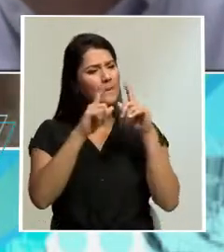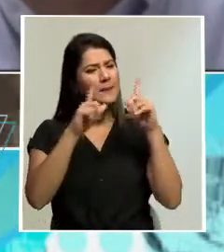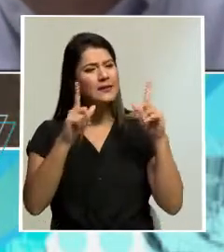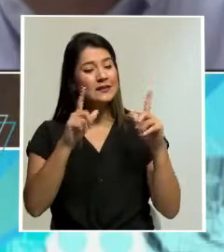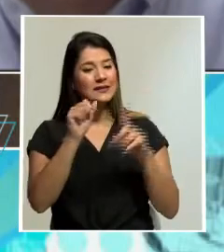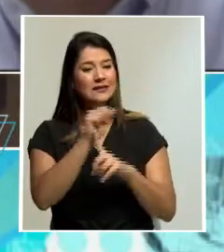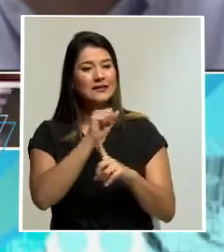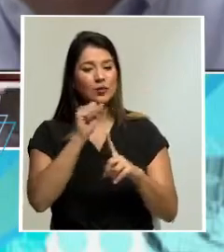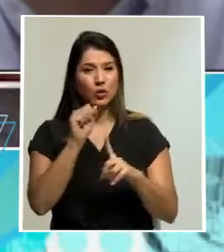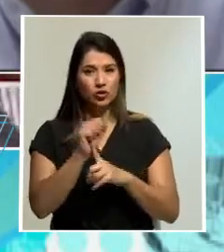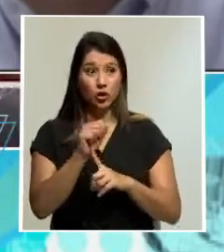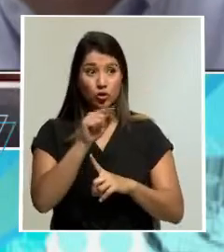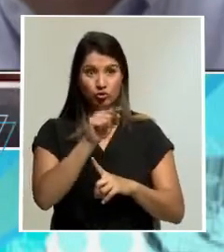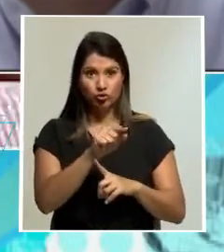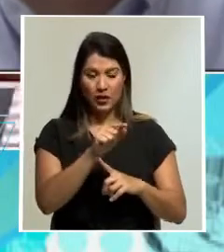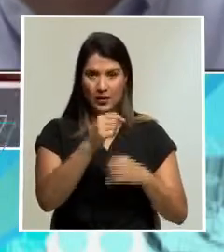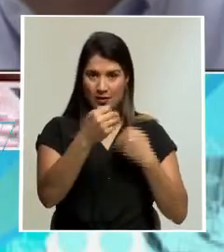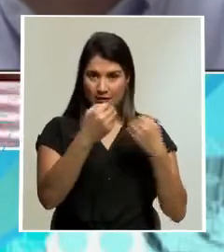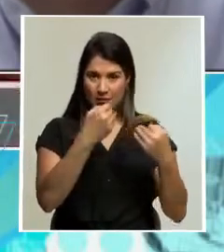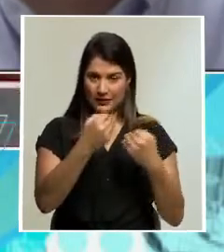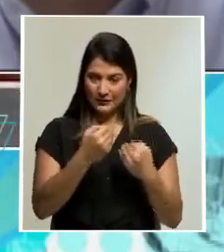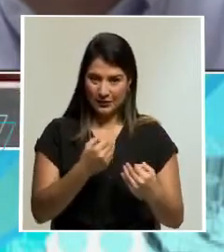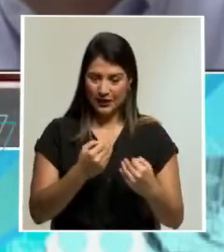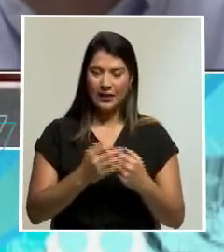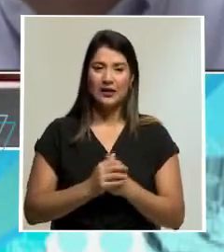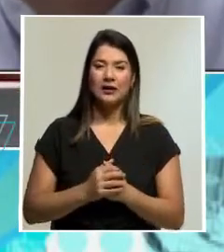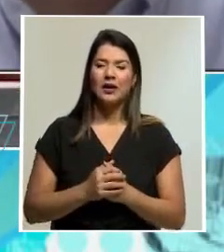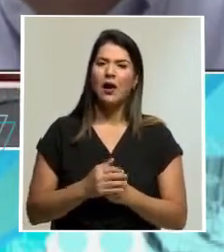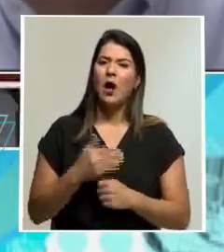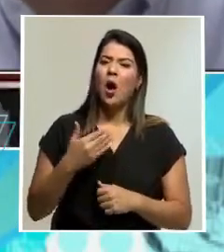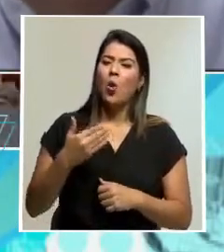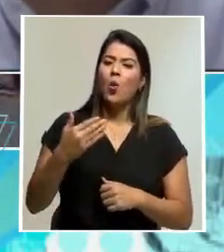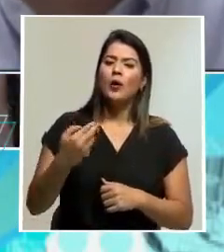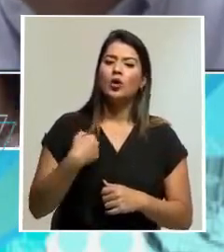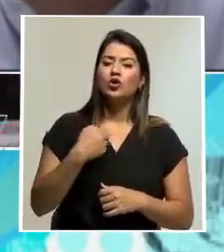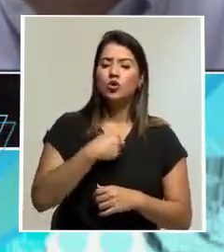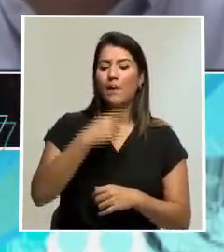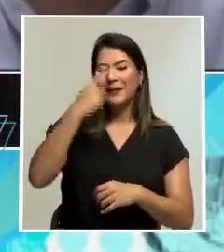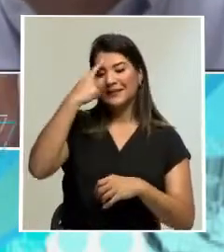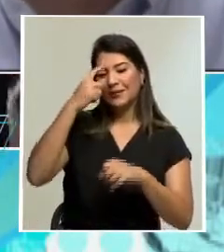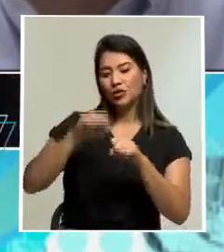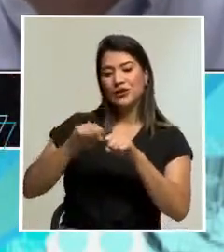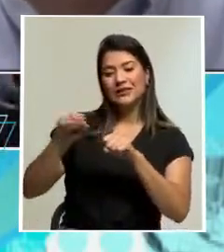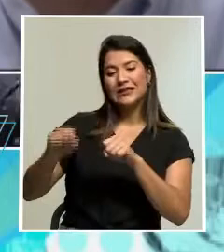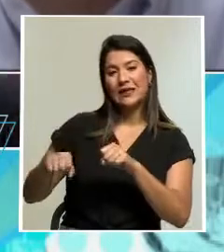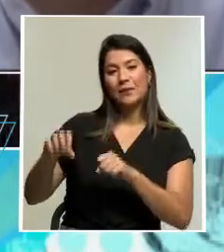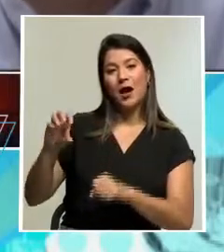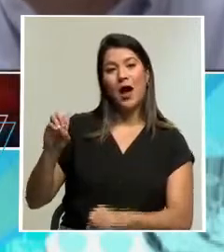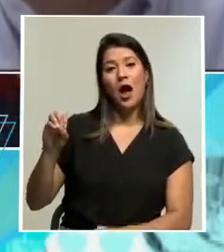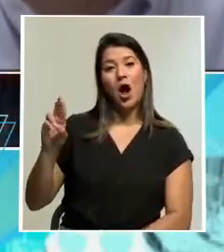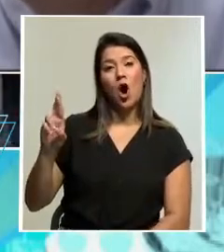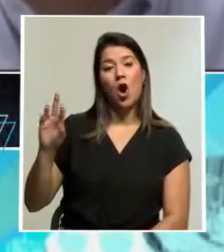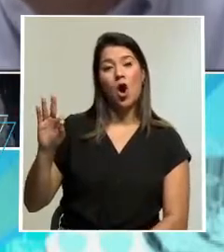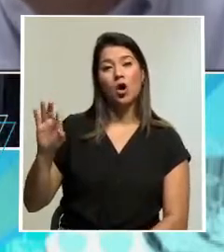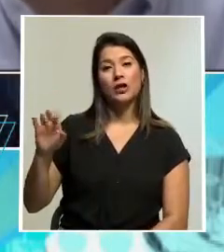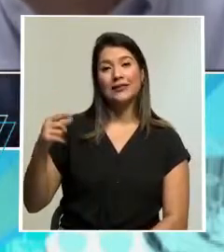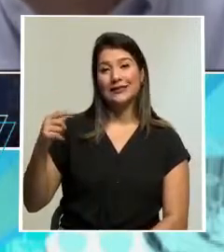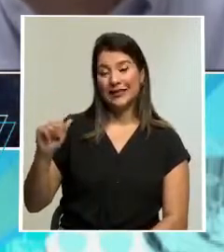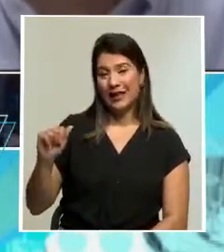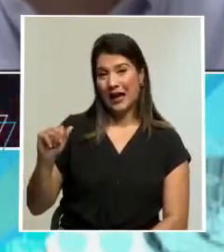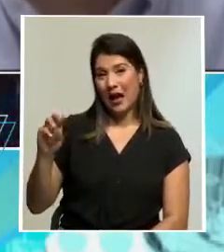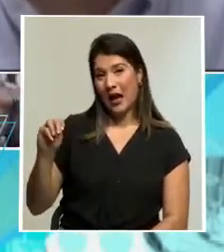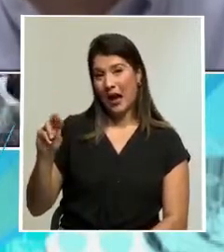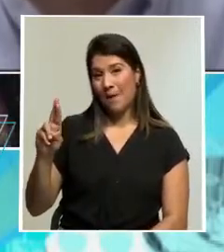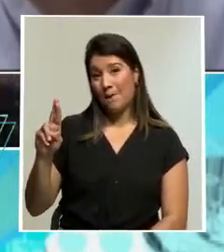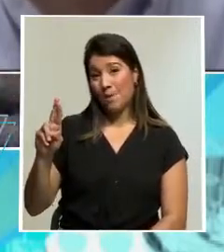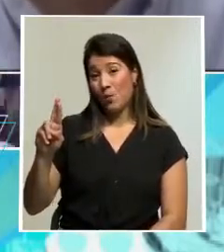panorama que describís cuando uno dice el régimen Ortega Murillo, la dictadura Ortega Murillo,